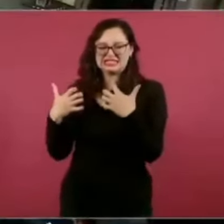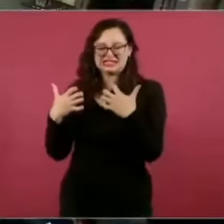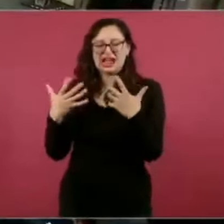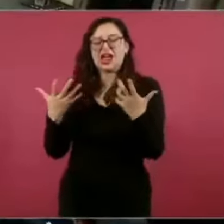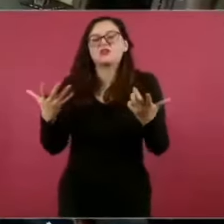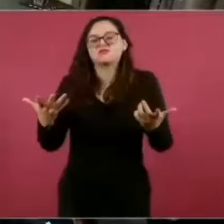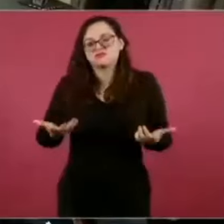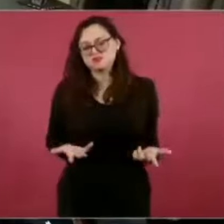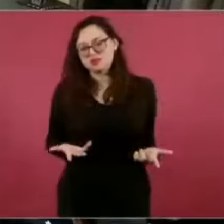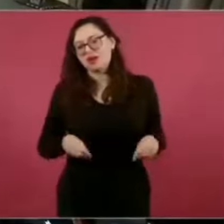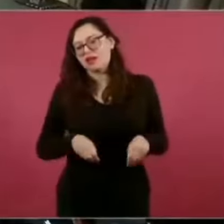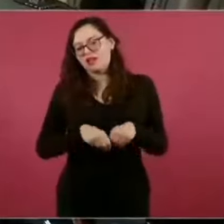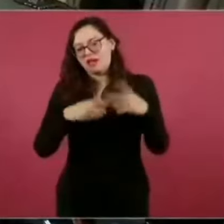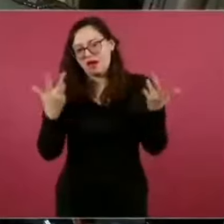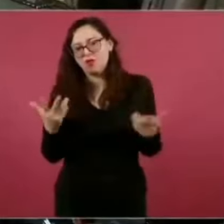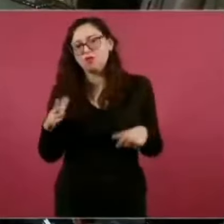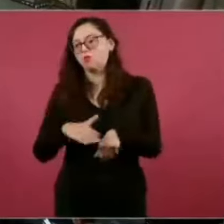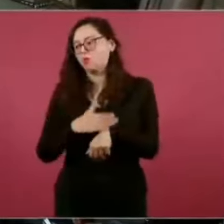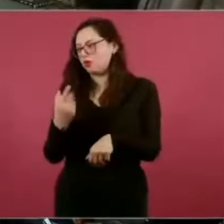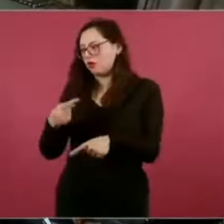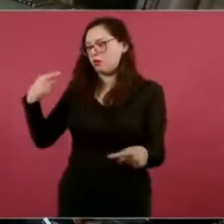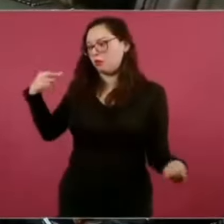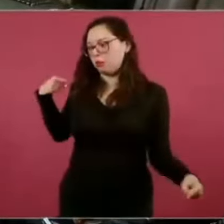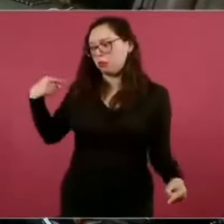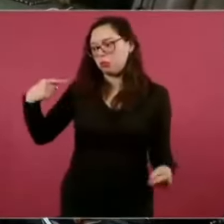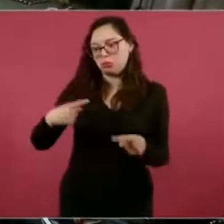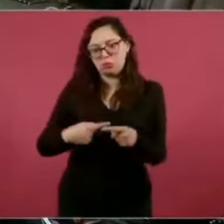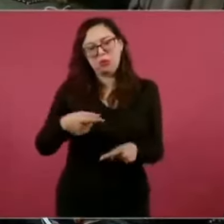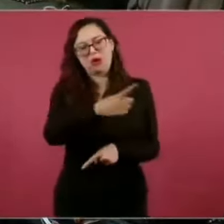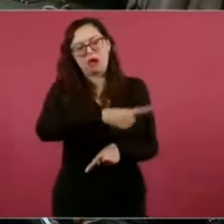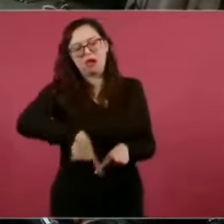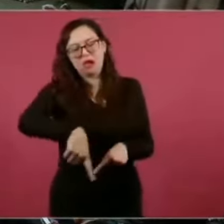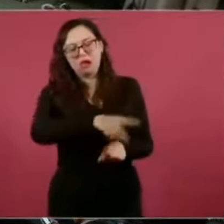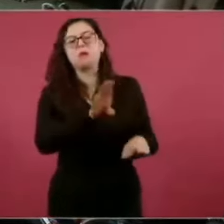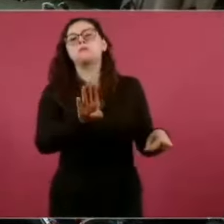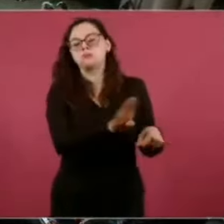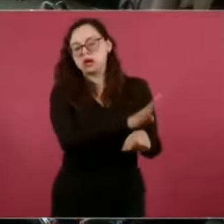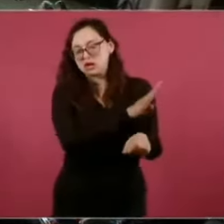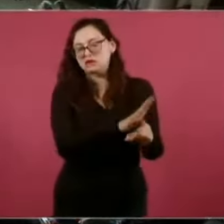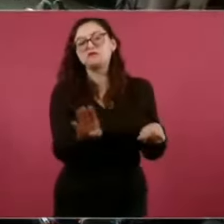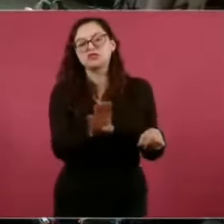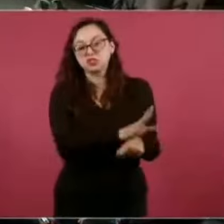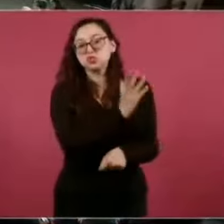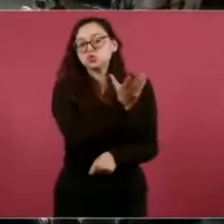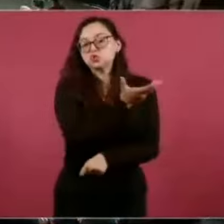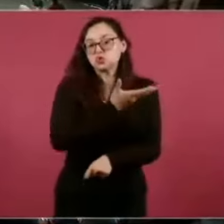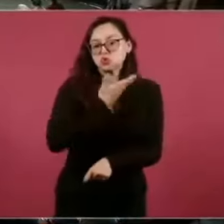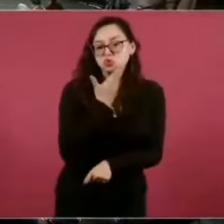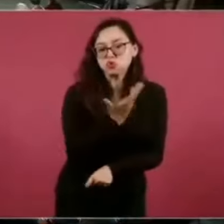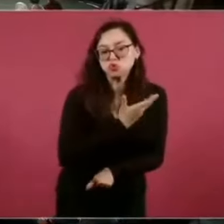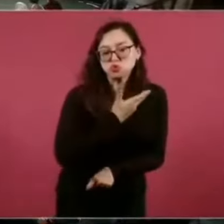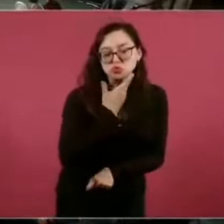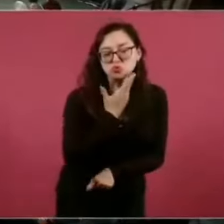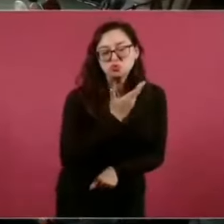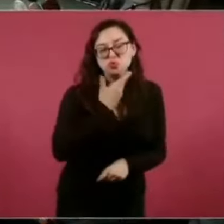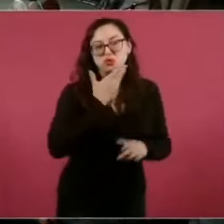haber una reacción de los que se beneficiaban del antiguo régimen.